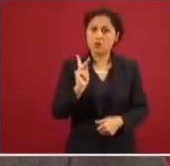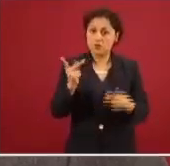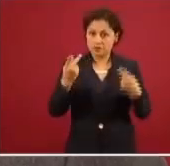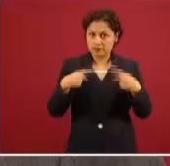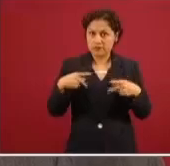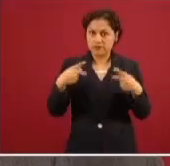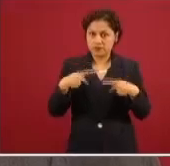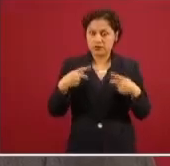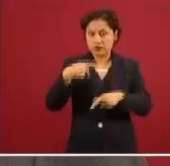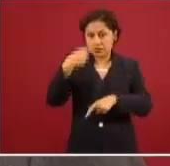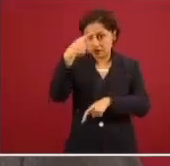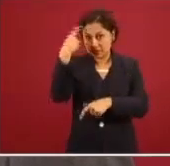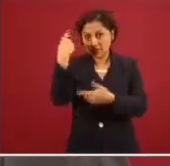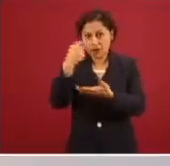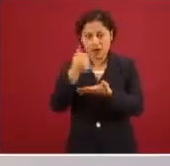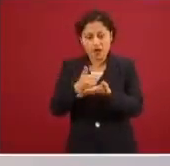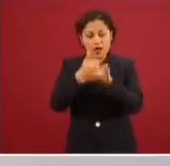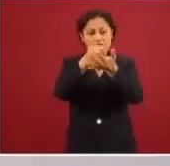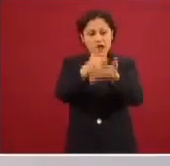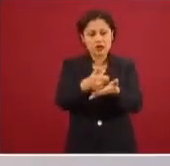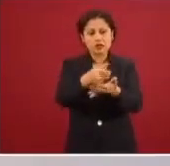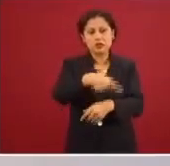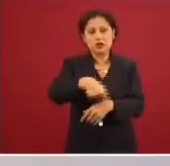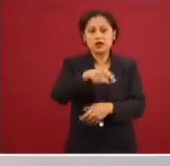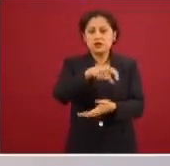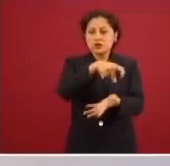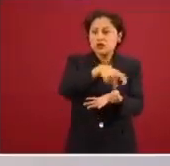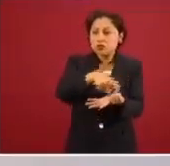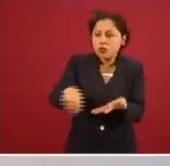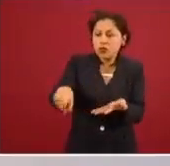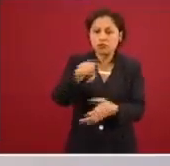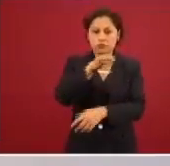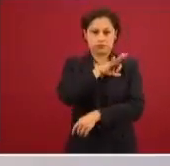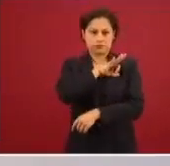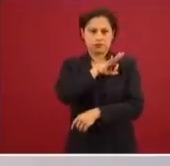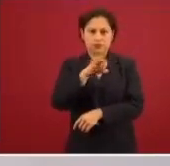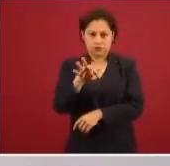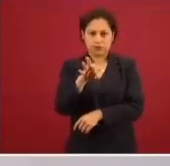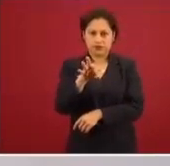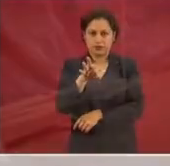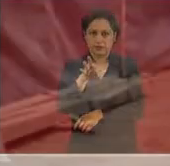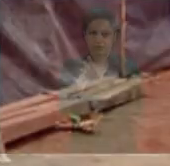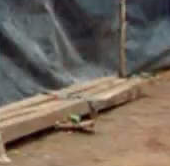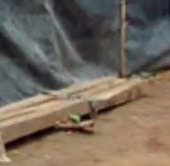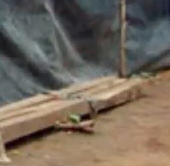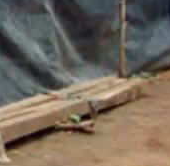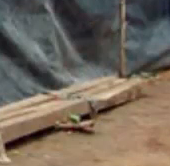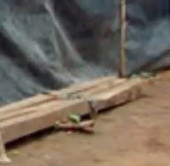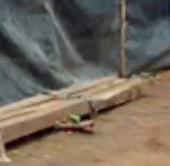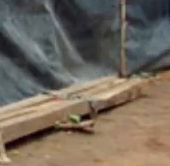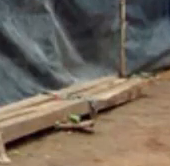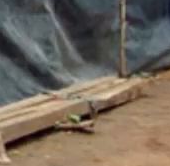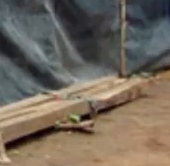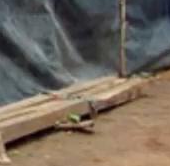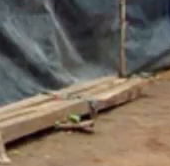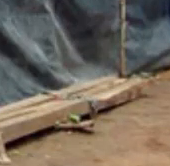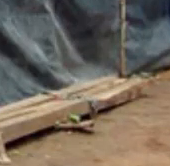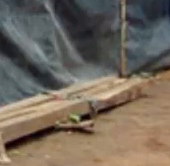capacidad de consumo. Se va a fortalecer la capacidad de